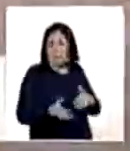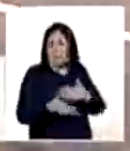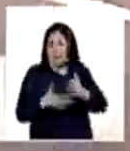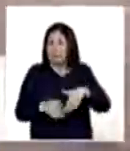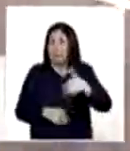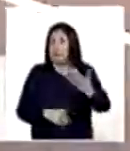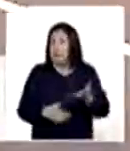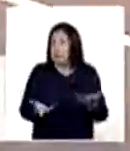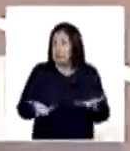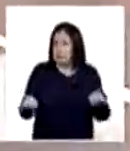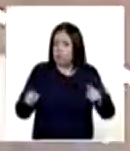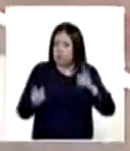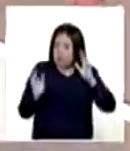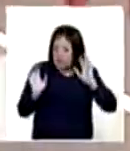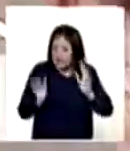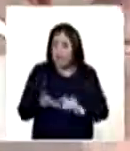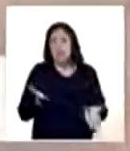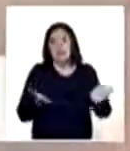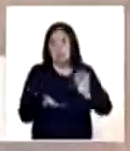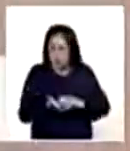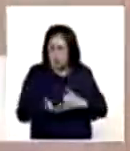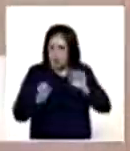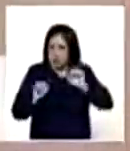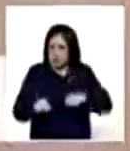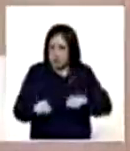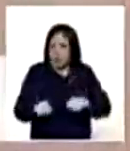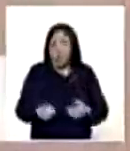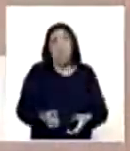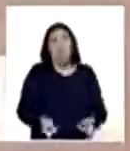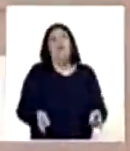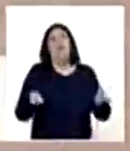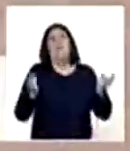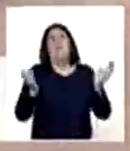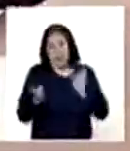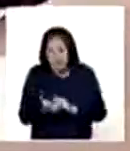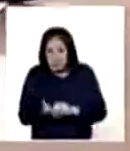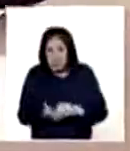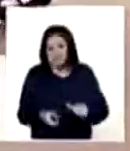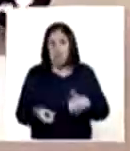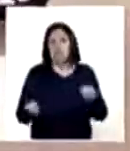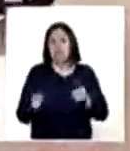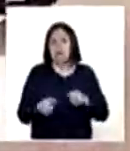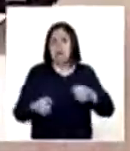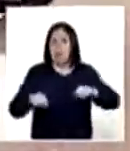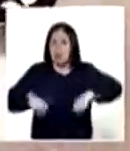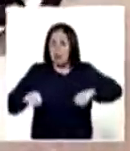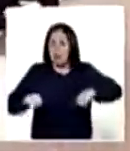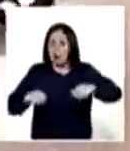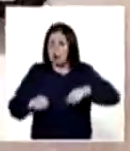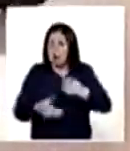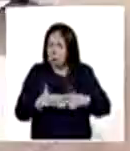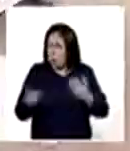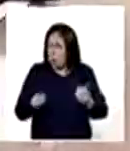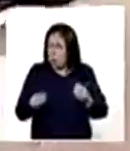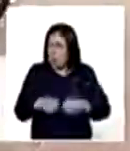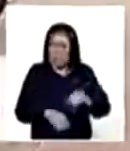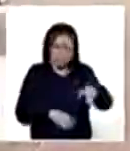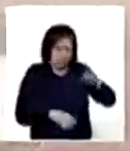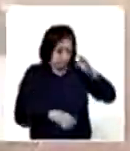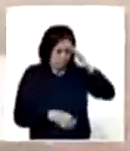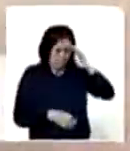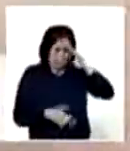norte a sur. Cuando parecía que el tránsito volviera a la normalidad, otro accidente más se produjo y es que dos motocicletas chocaron. Una era de la Policía de